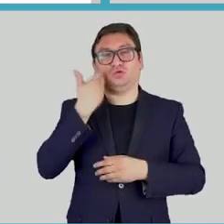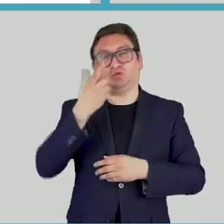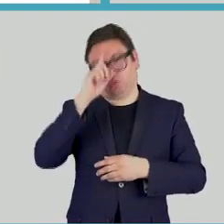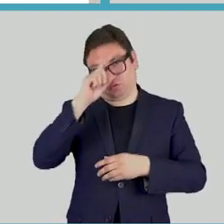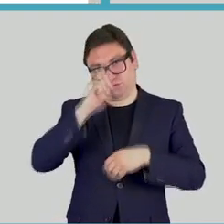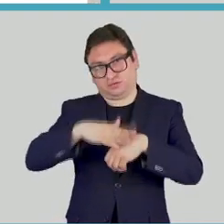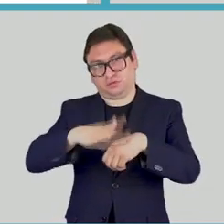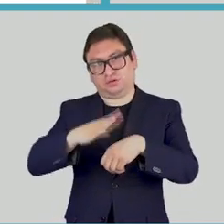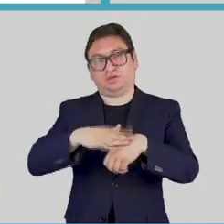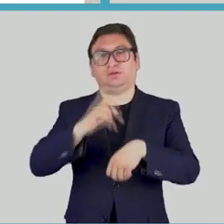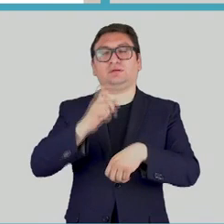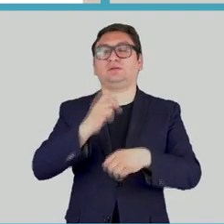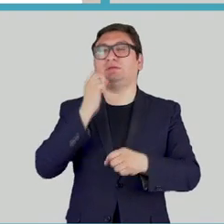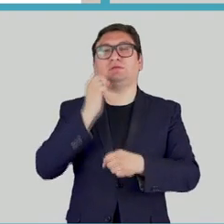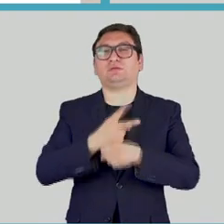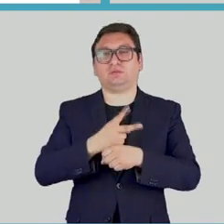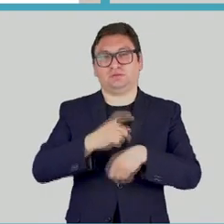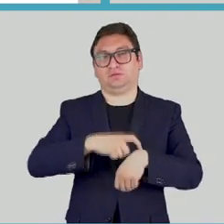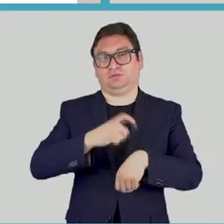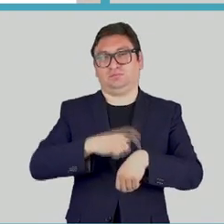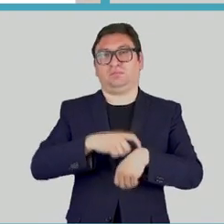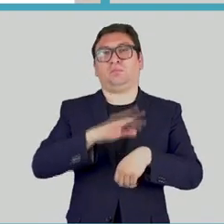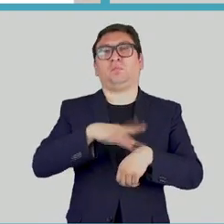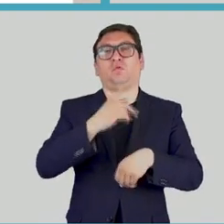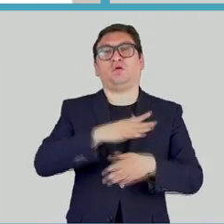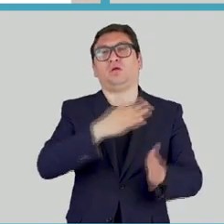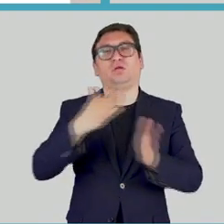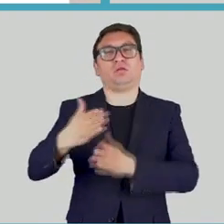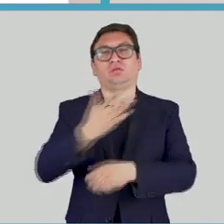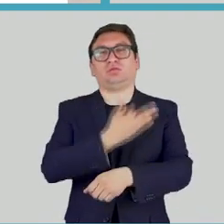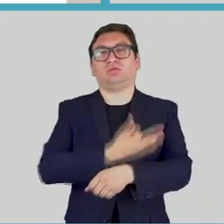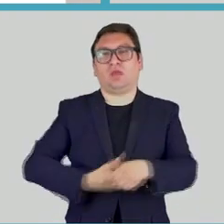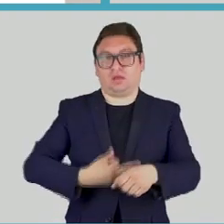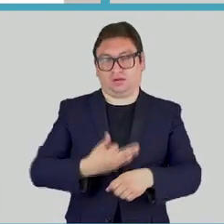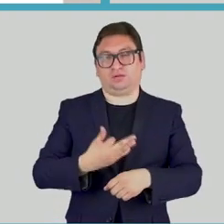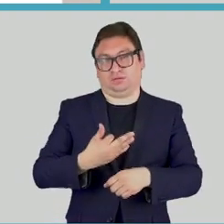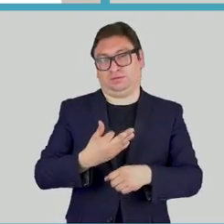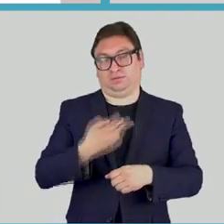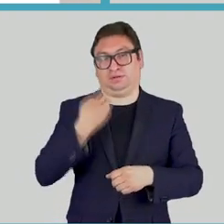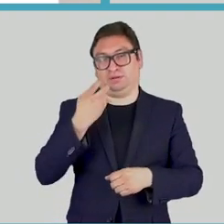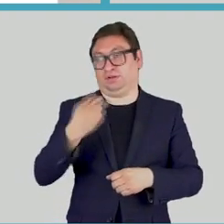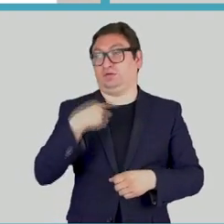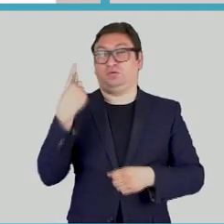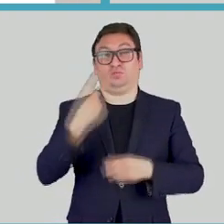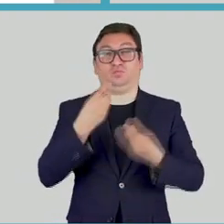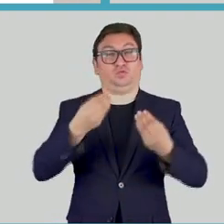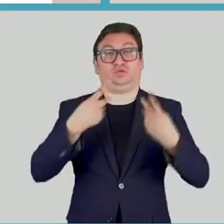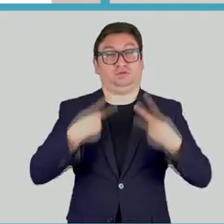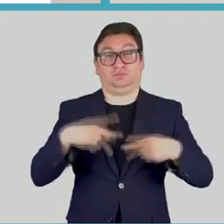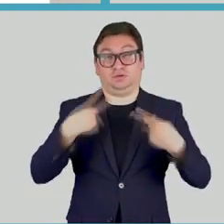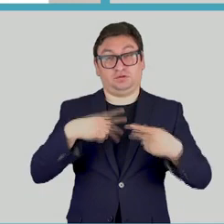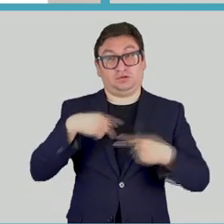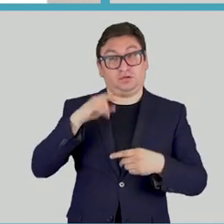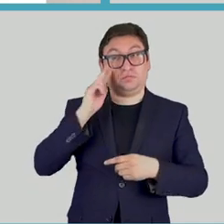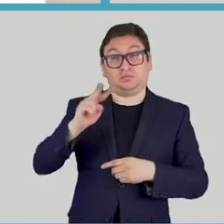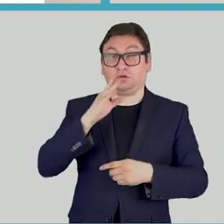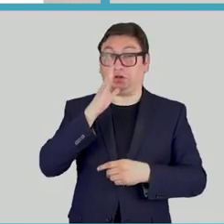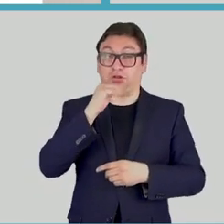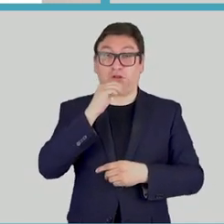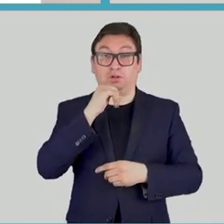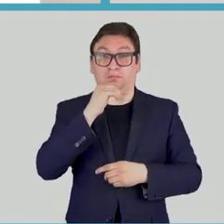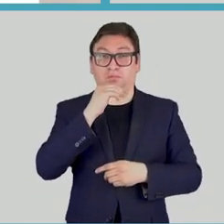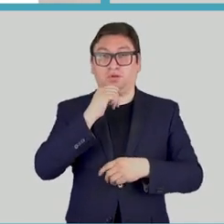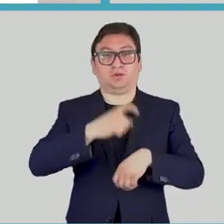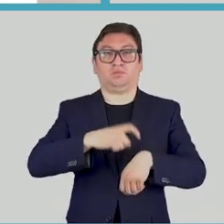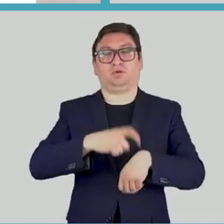sugerir que pase más temprano porque al pasar muy tarde como es el caso pues de mucha gente no lo no lo